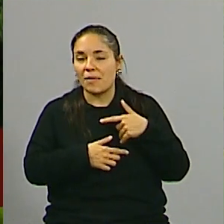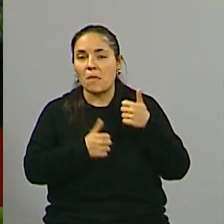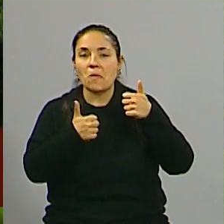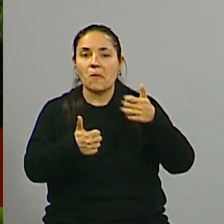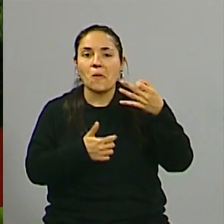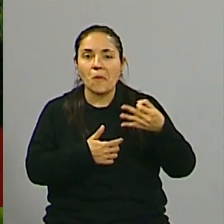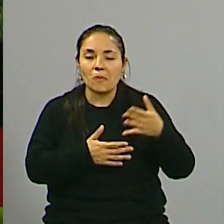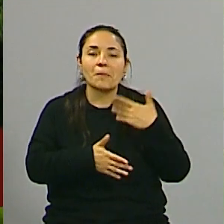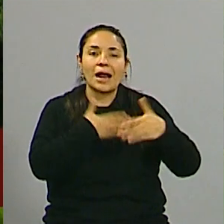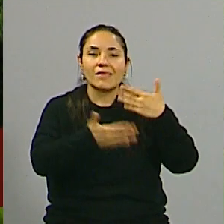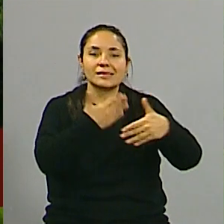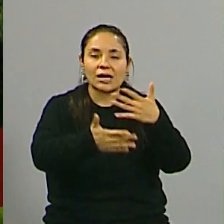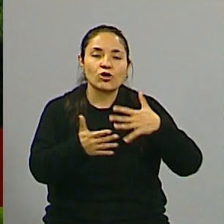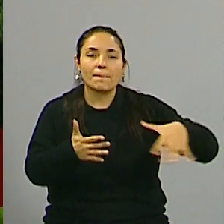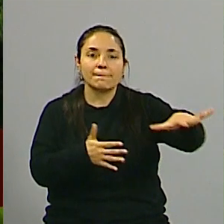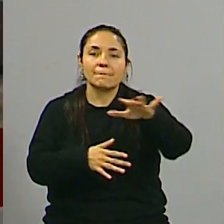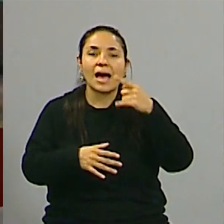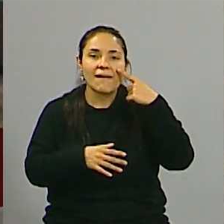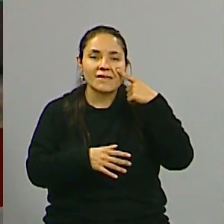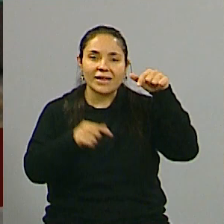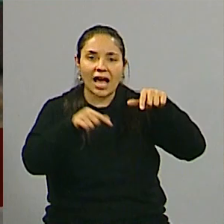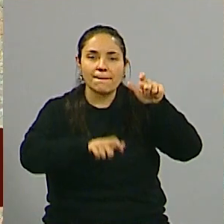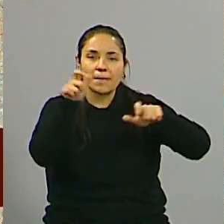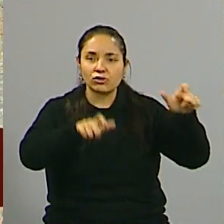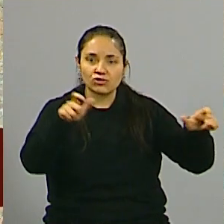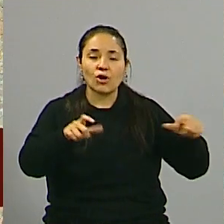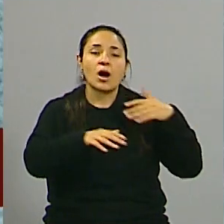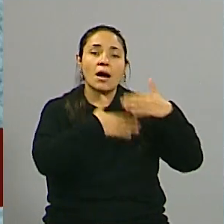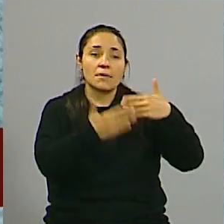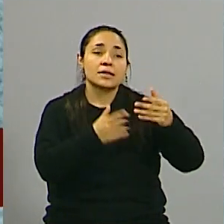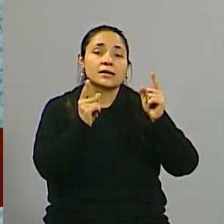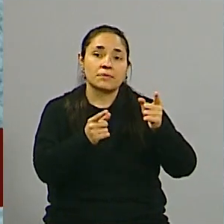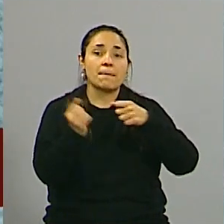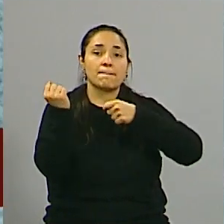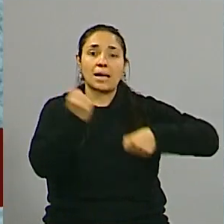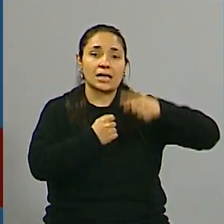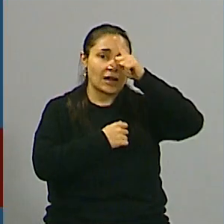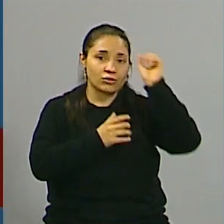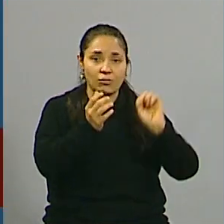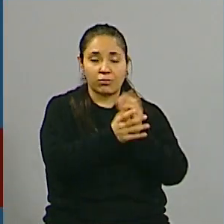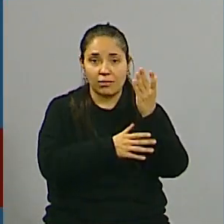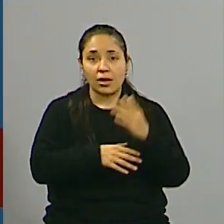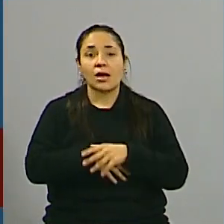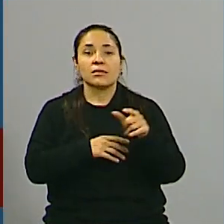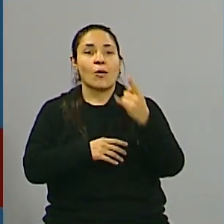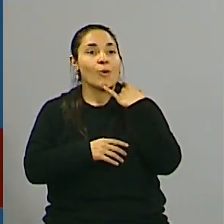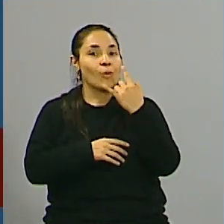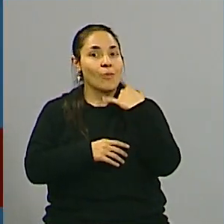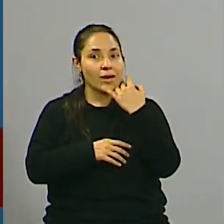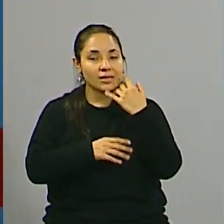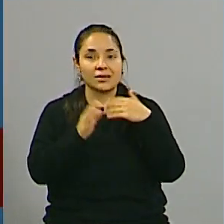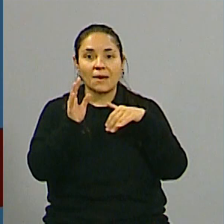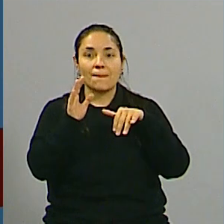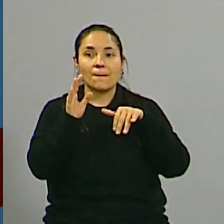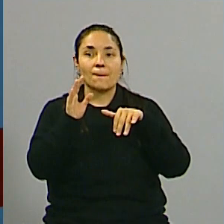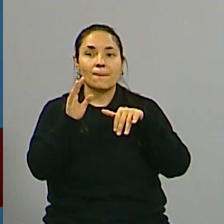el desarrollo de la comunidad local y todo lo que implica la creación del Parque Nacional. Recordemos que Uspallata, la principal actividad